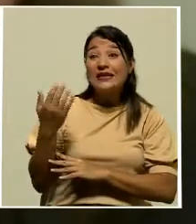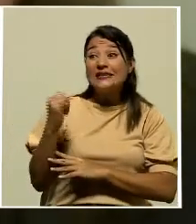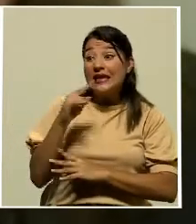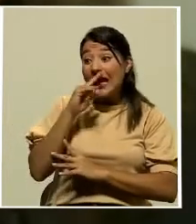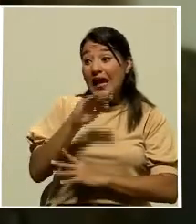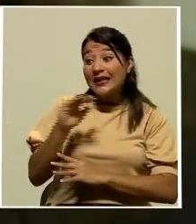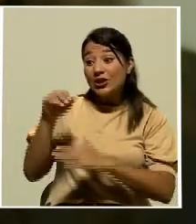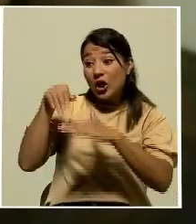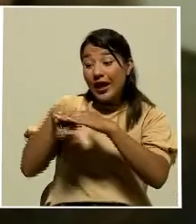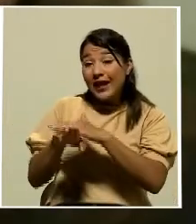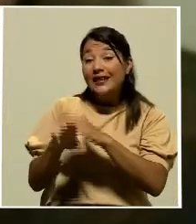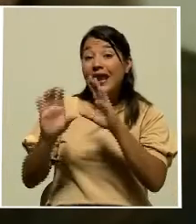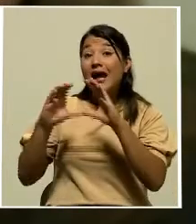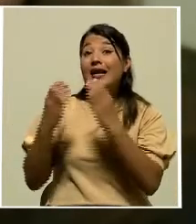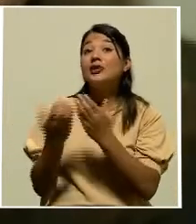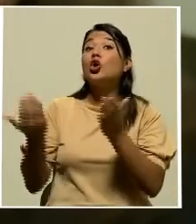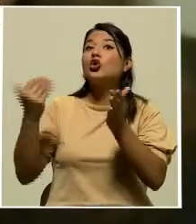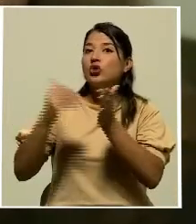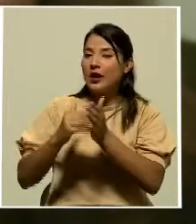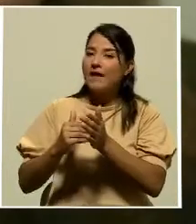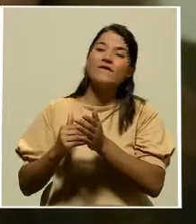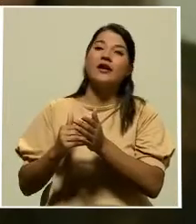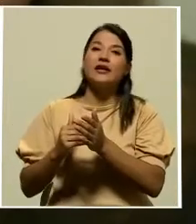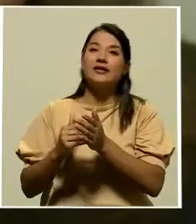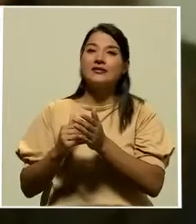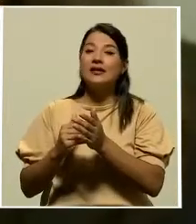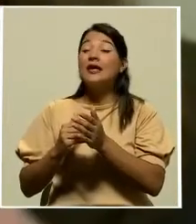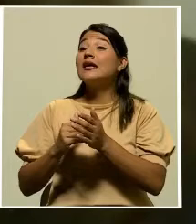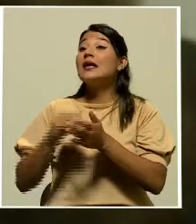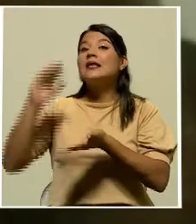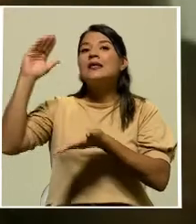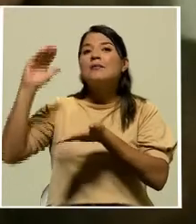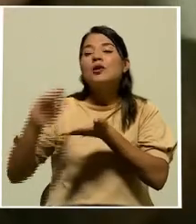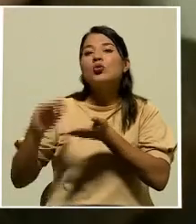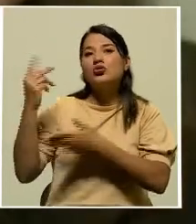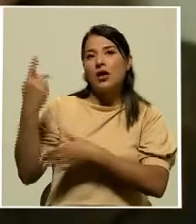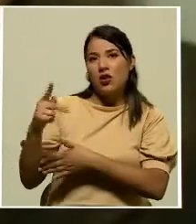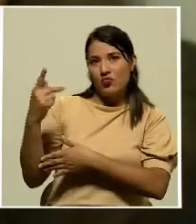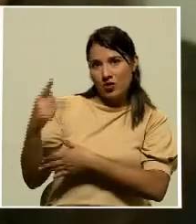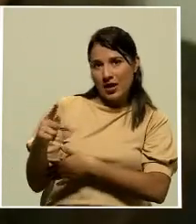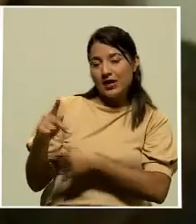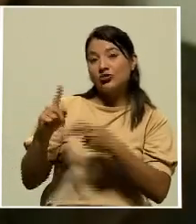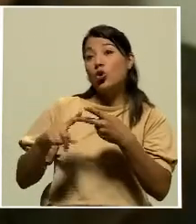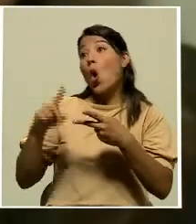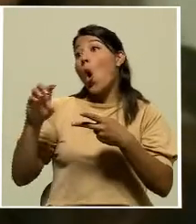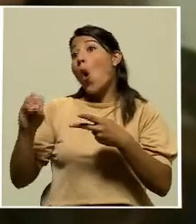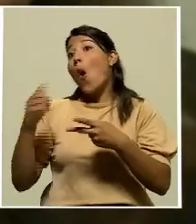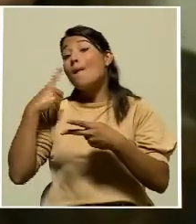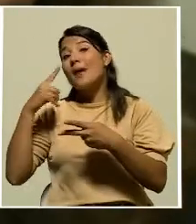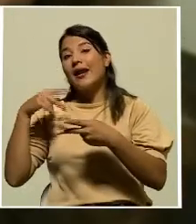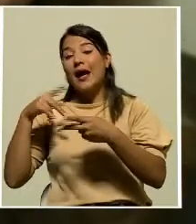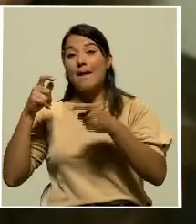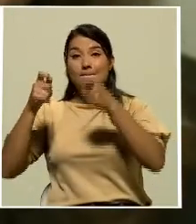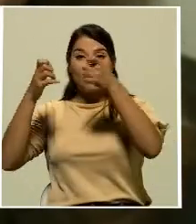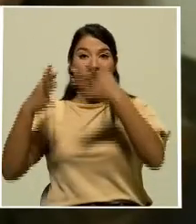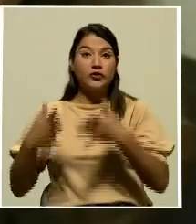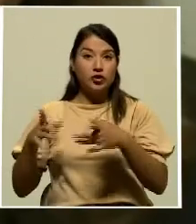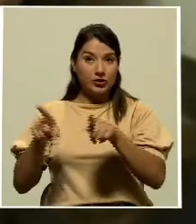es expor todavía más los niños o el personal, los maestros, a la